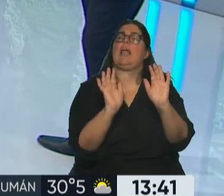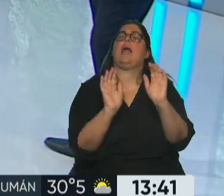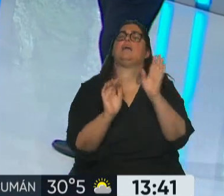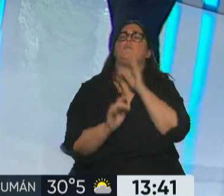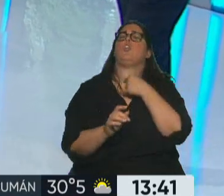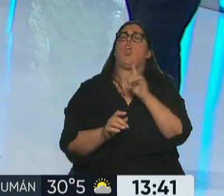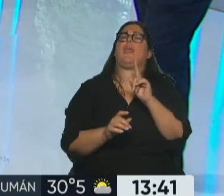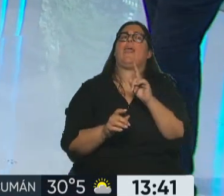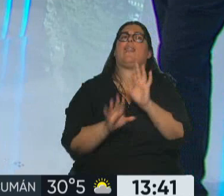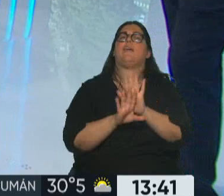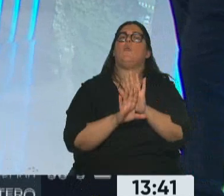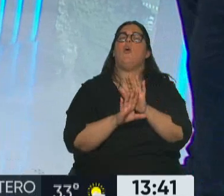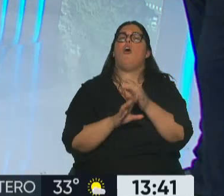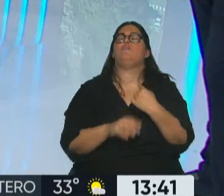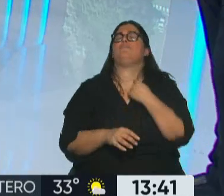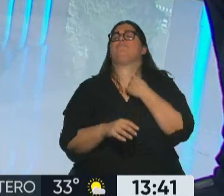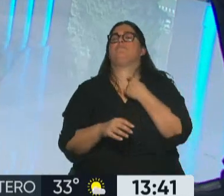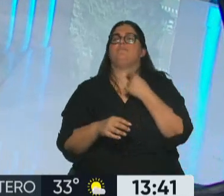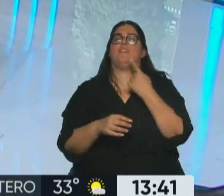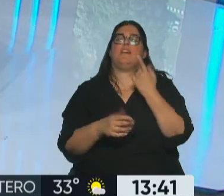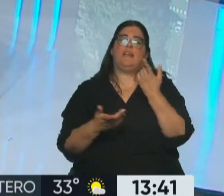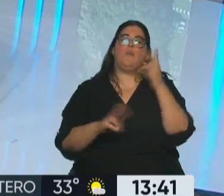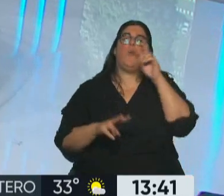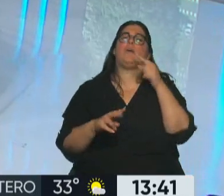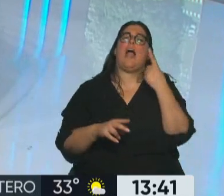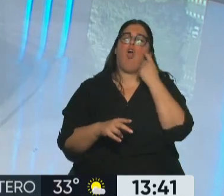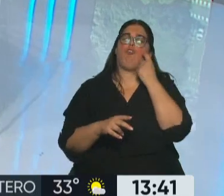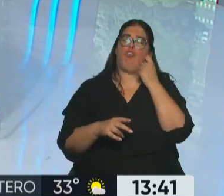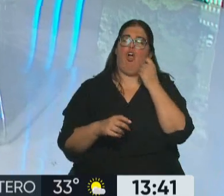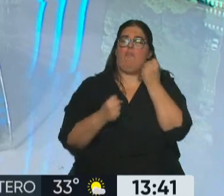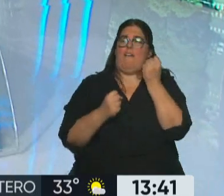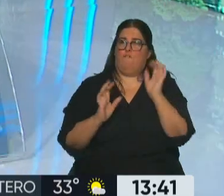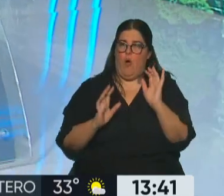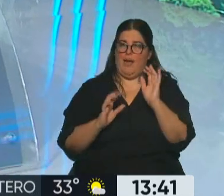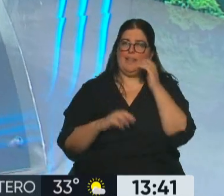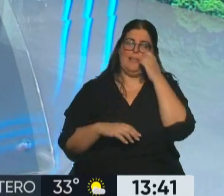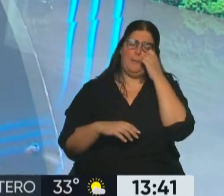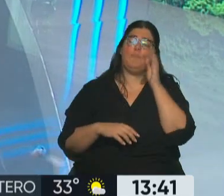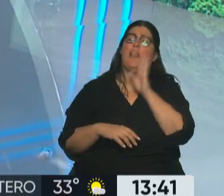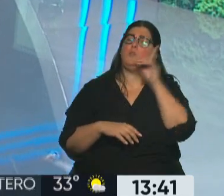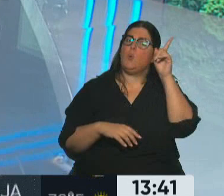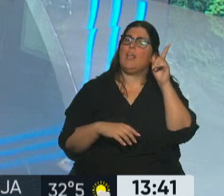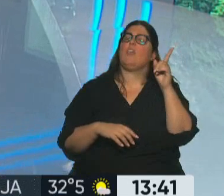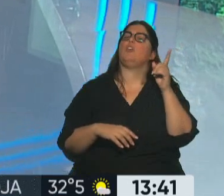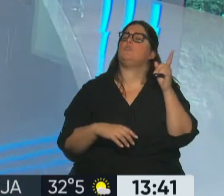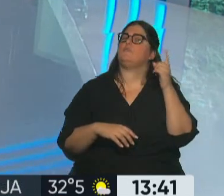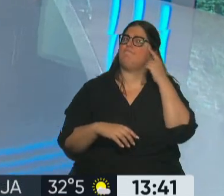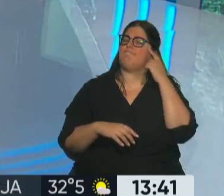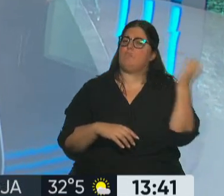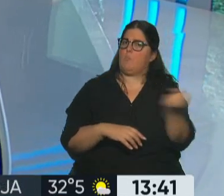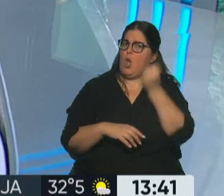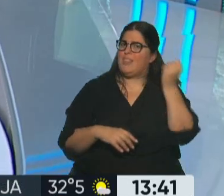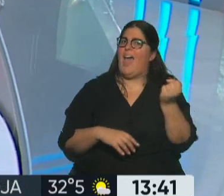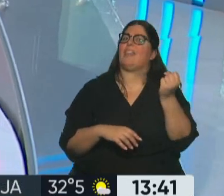más de una manera mucho más fuerte no Entonces para para Estados Unidos es muy importante que Israel empiece a